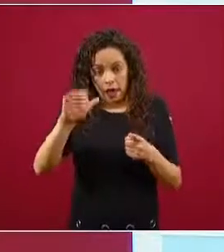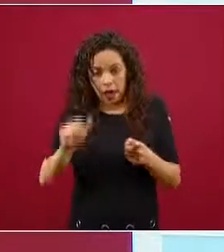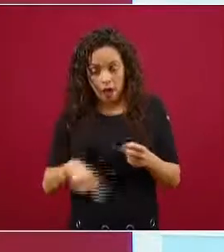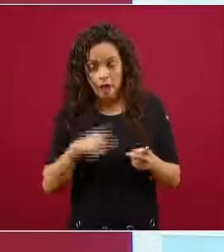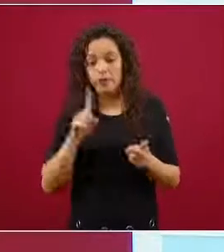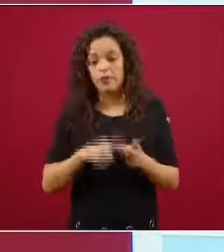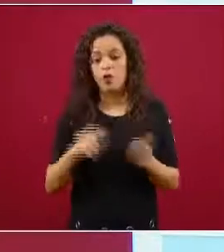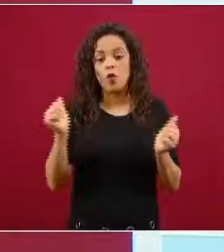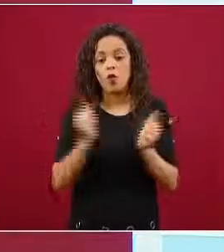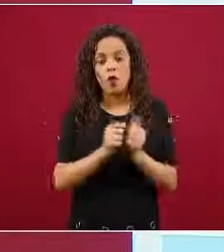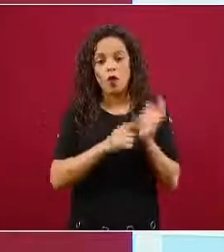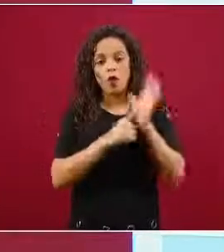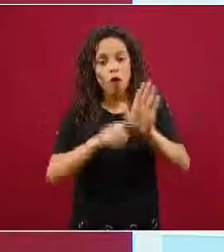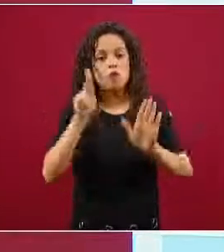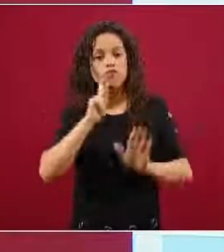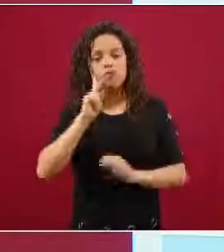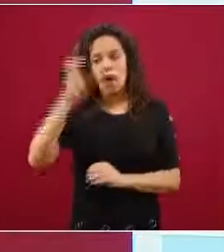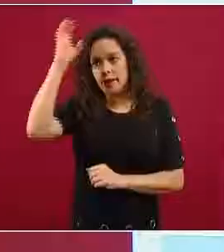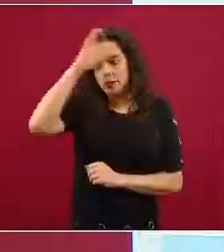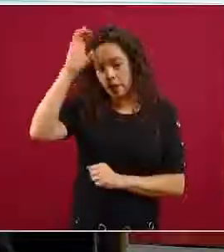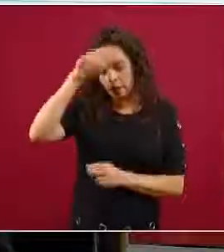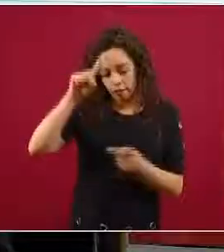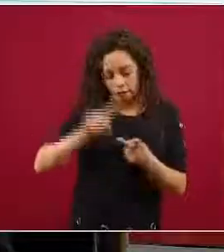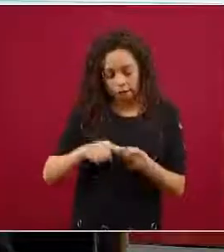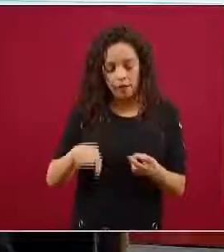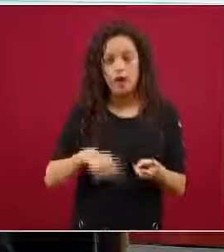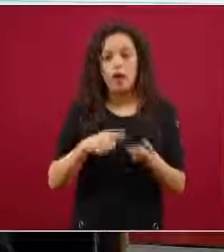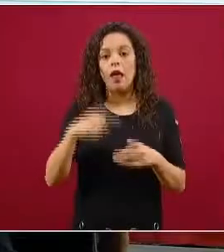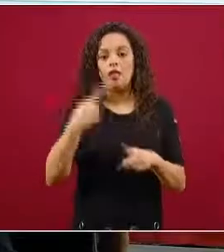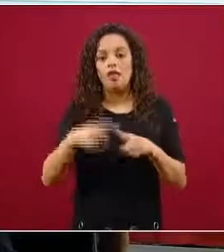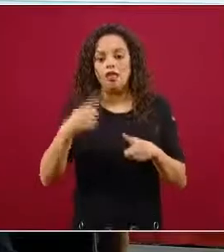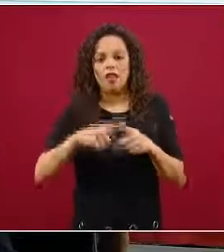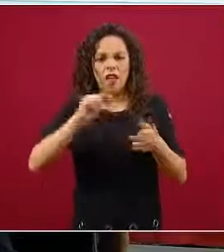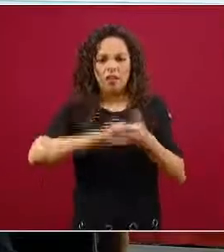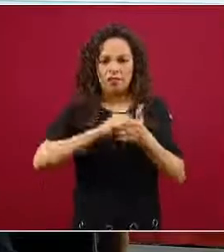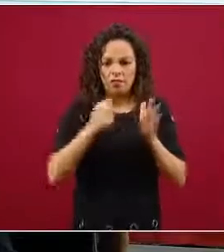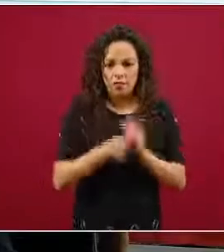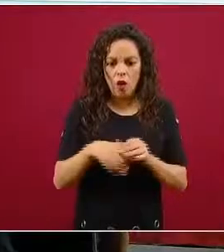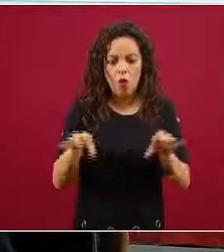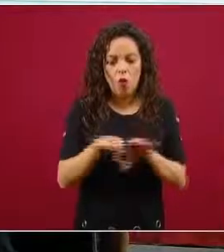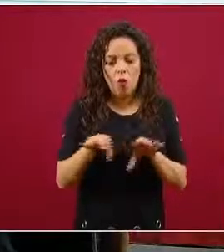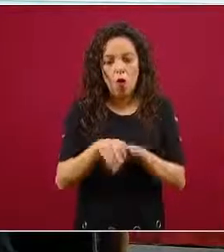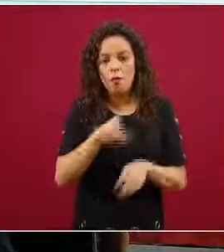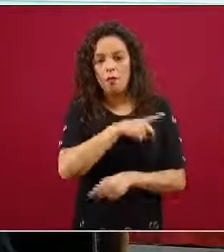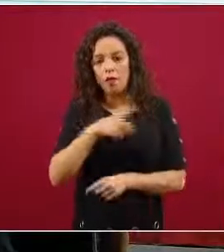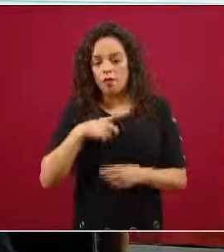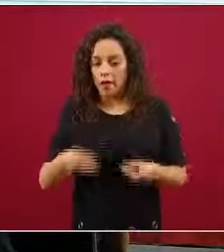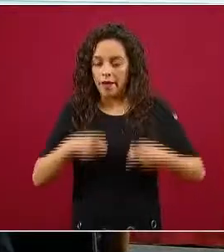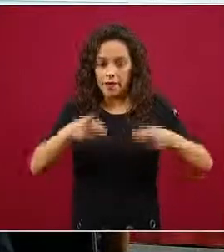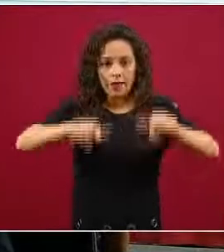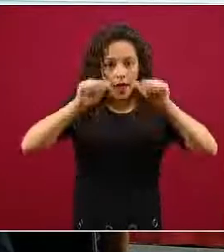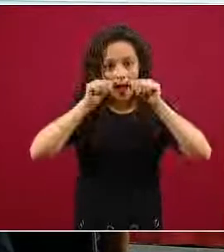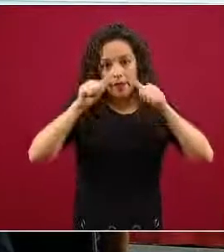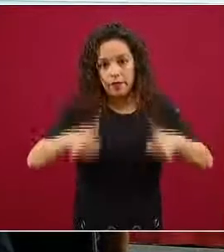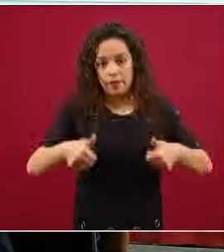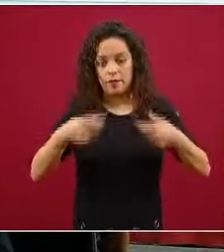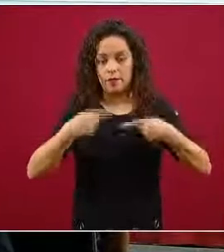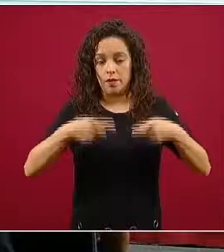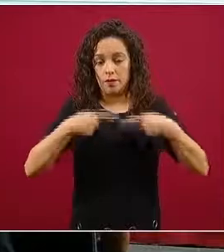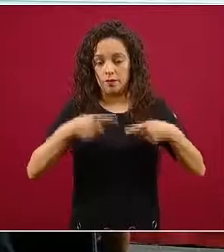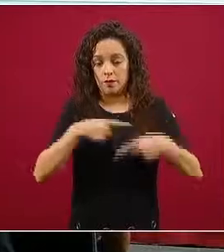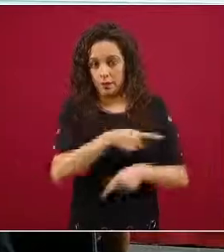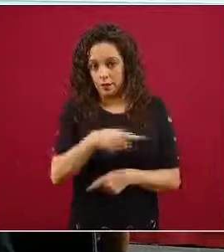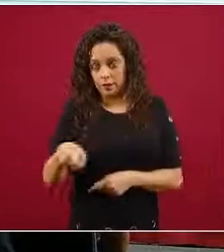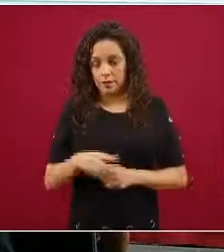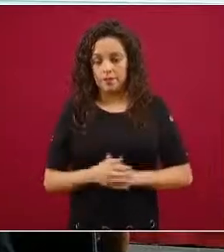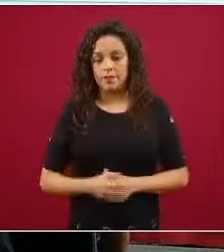científica y los componentes muy técnicos sobre el manejo del continuo de la atención, y que sobre todo es